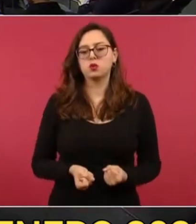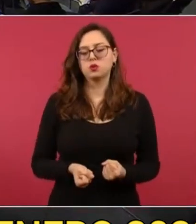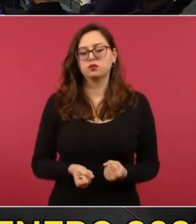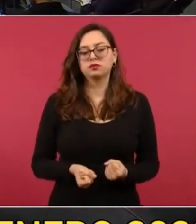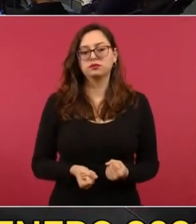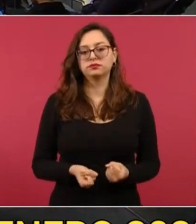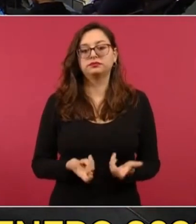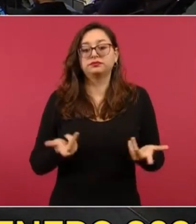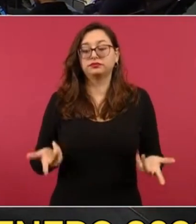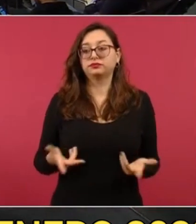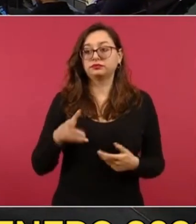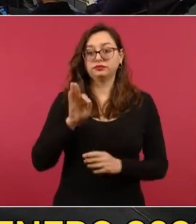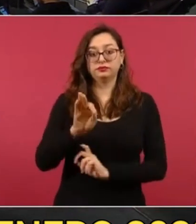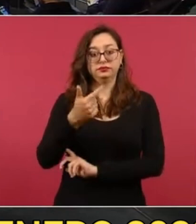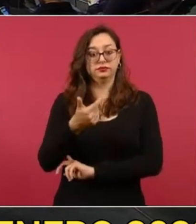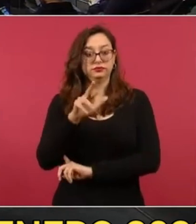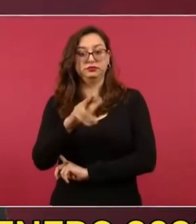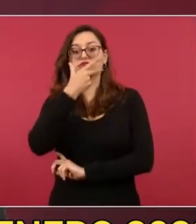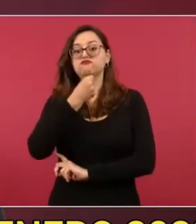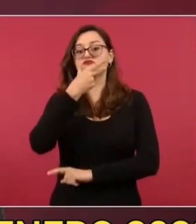el fiscal general,